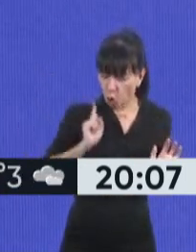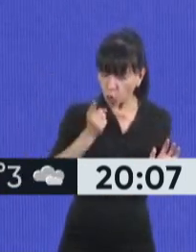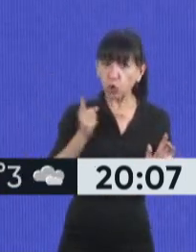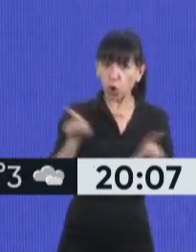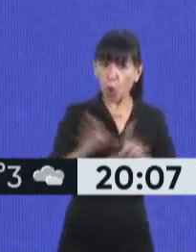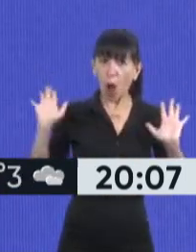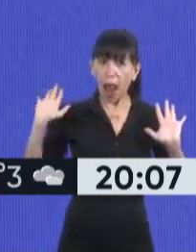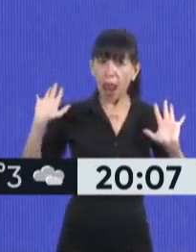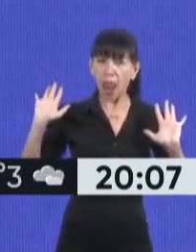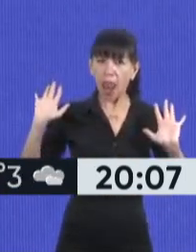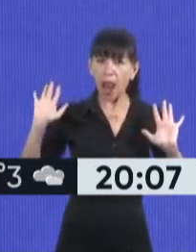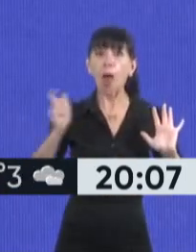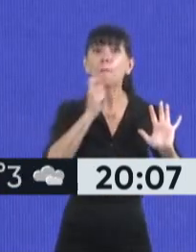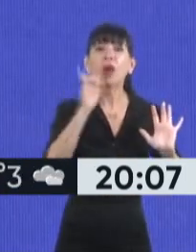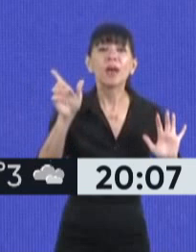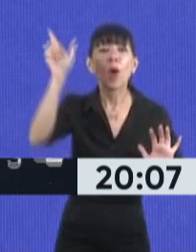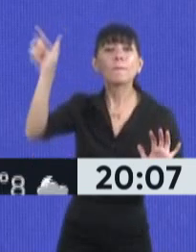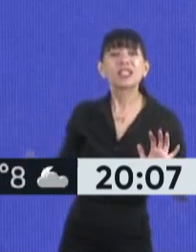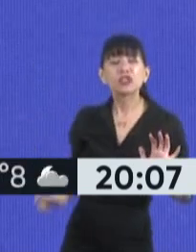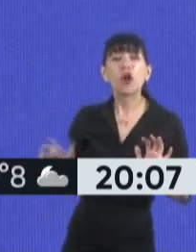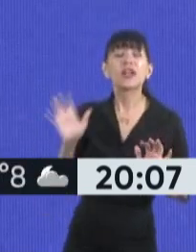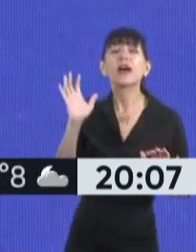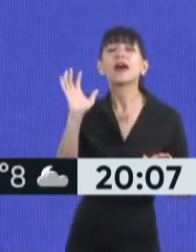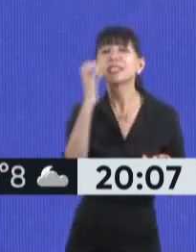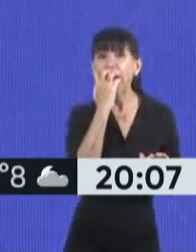Yo la verdad tengo mucho orgullo por Sarmiento.